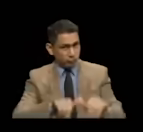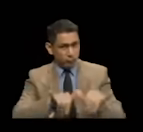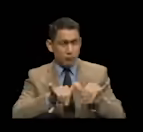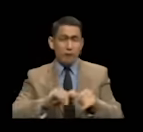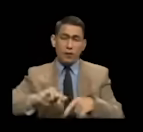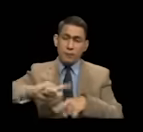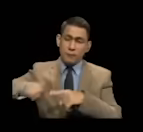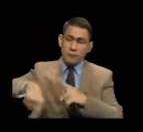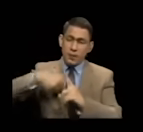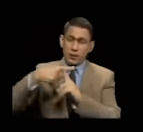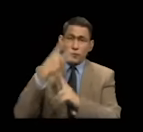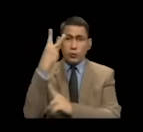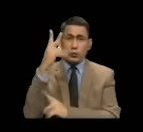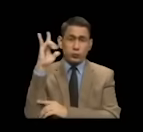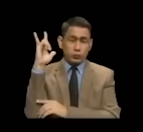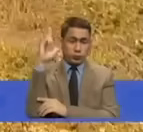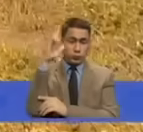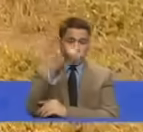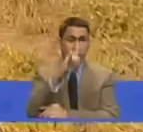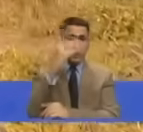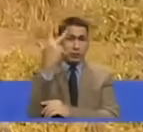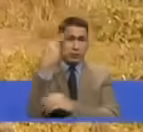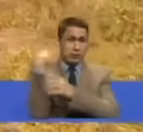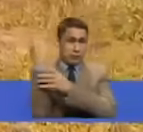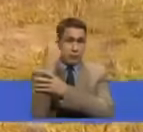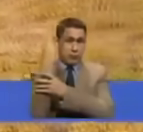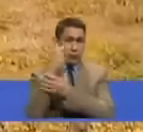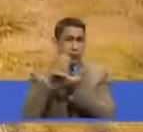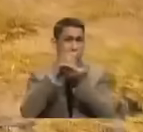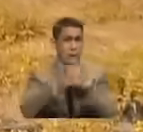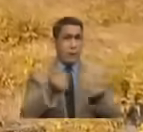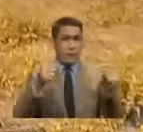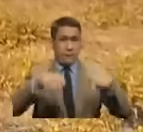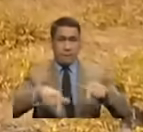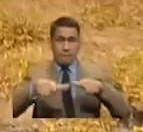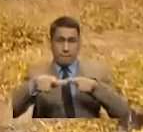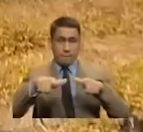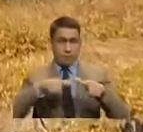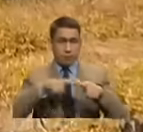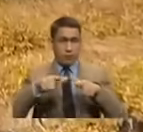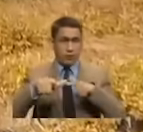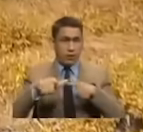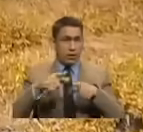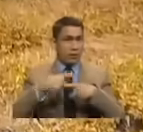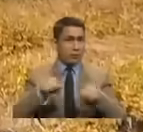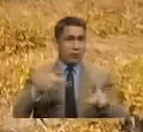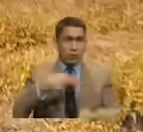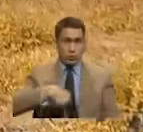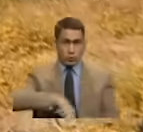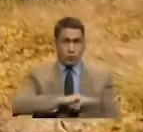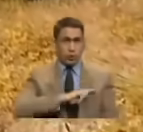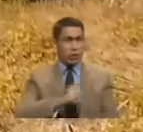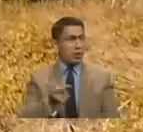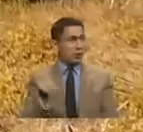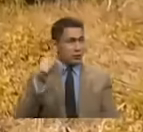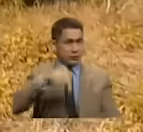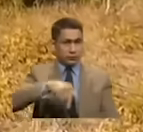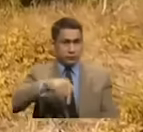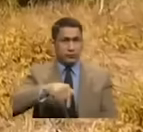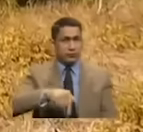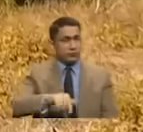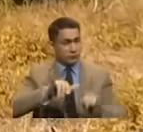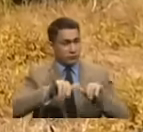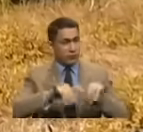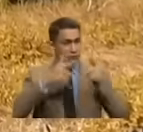2 aviones hidrantes y 3 helicópteros. Bastante complicada esta zona, pero nosotros estamos únicamente apostando a lo que es estructuras y